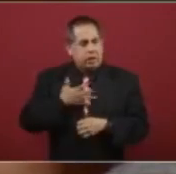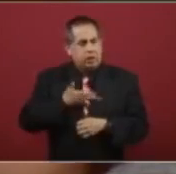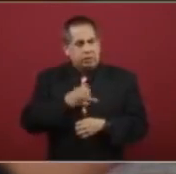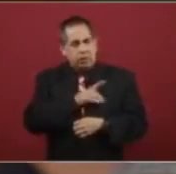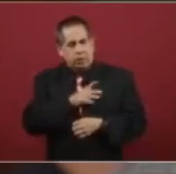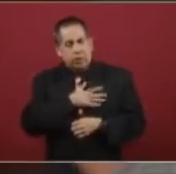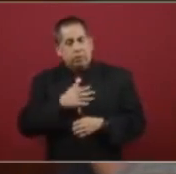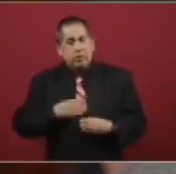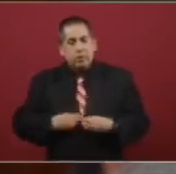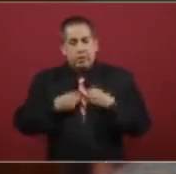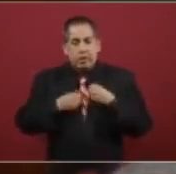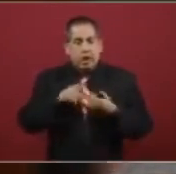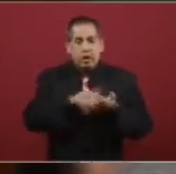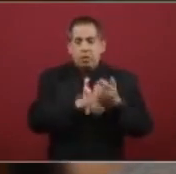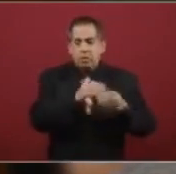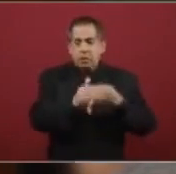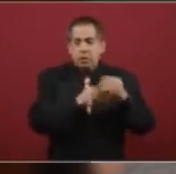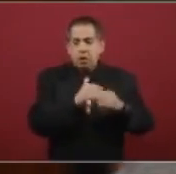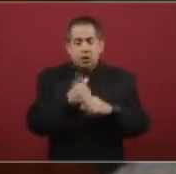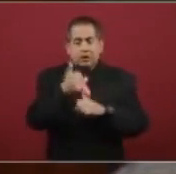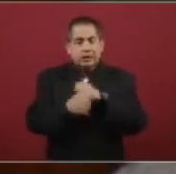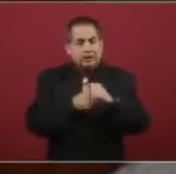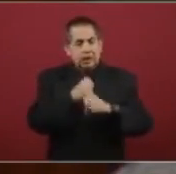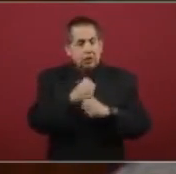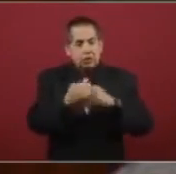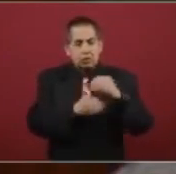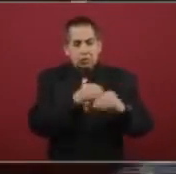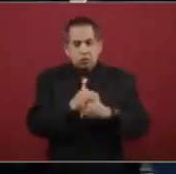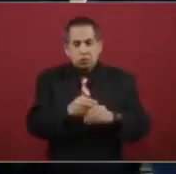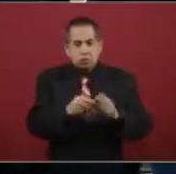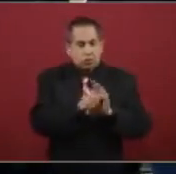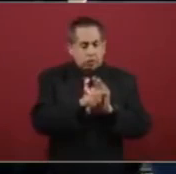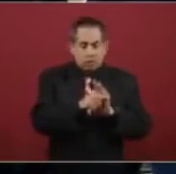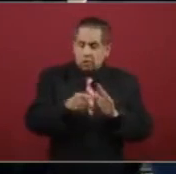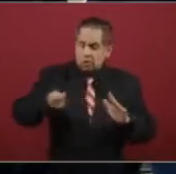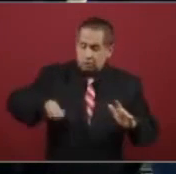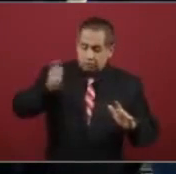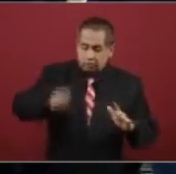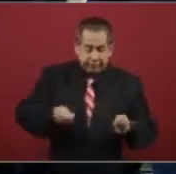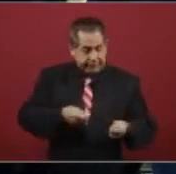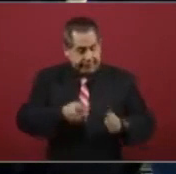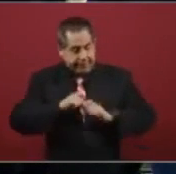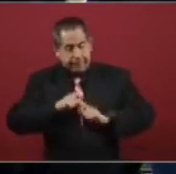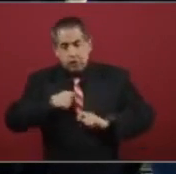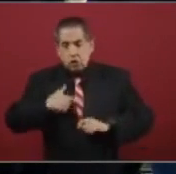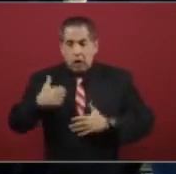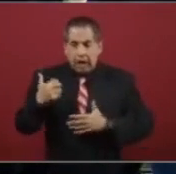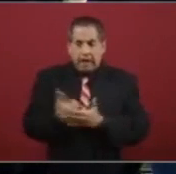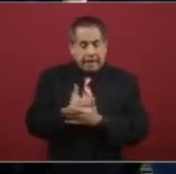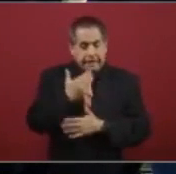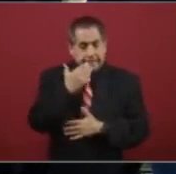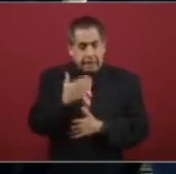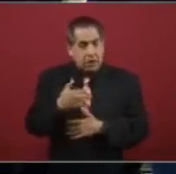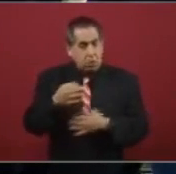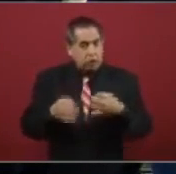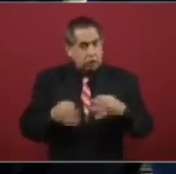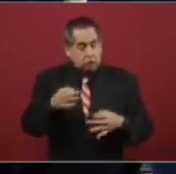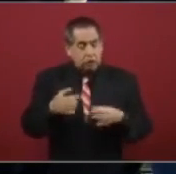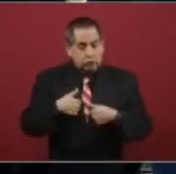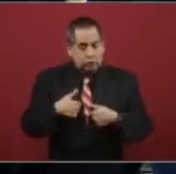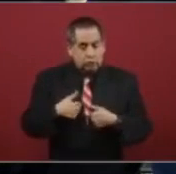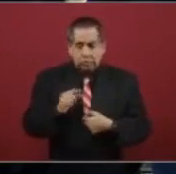recién había ganado litigio en contra del ex gobernador jaime bonilla valdés que había durado siete años y se había presentado en las instalaciones de la empresa